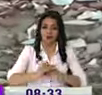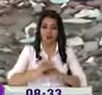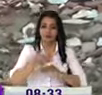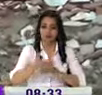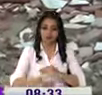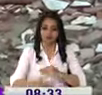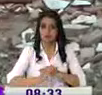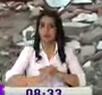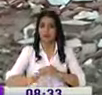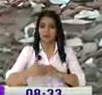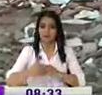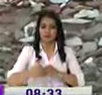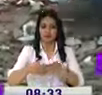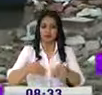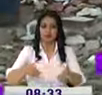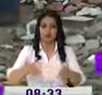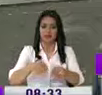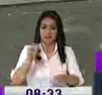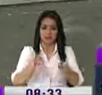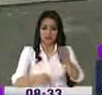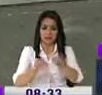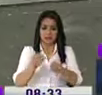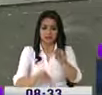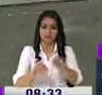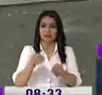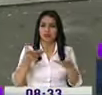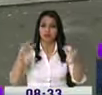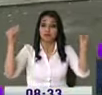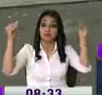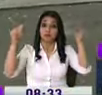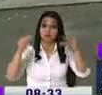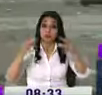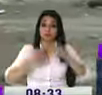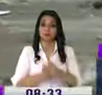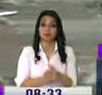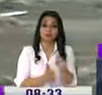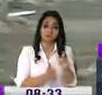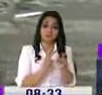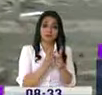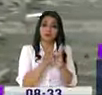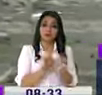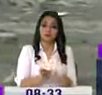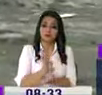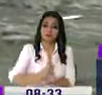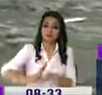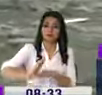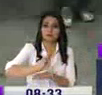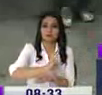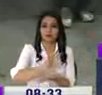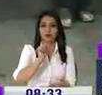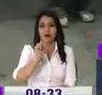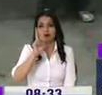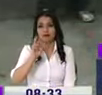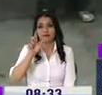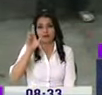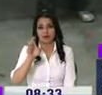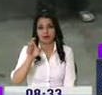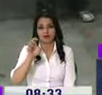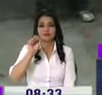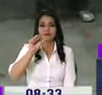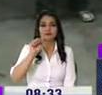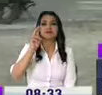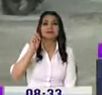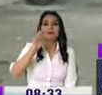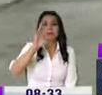está lleno de tierra, escombros y falta de iluminación. Según los vecinos de la ciudadela Germán Ávila Saá del barrio San Bartolo, sur de